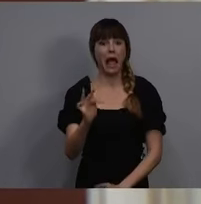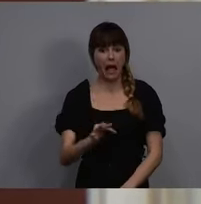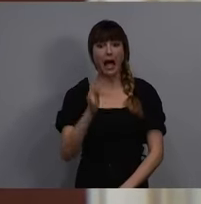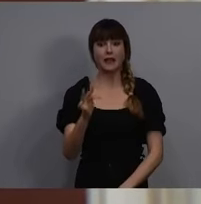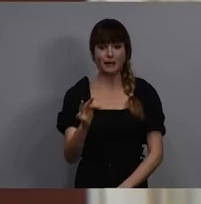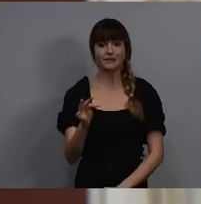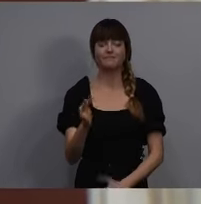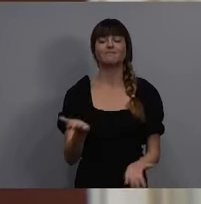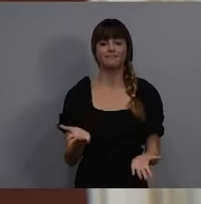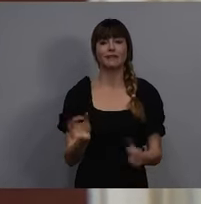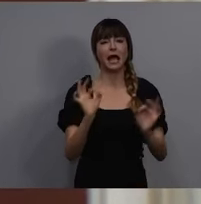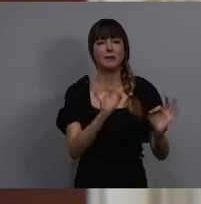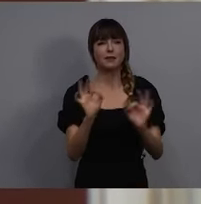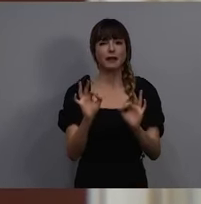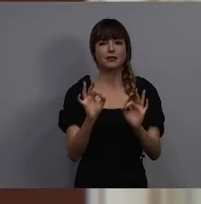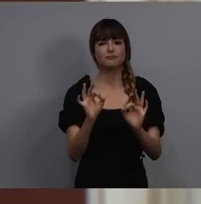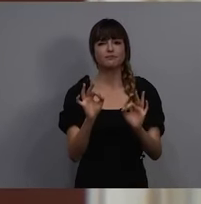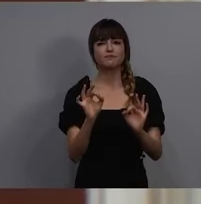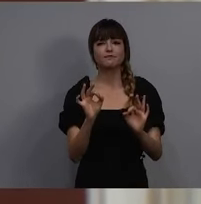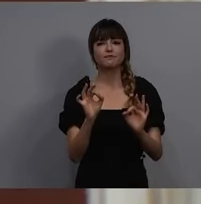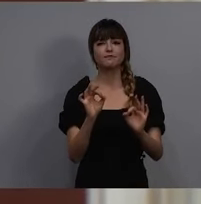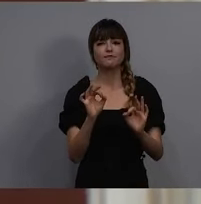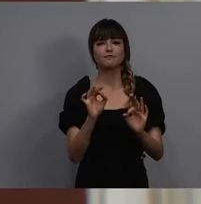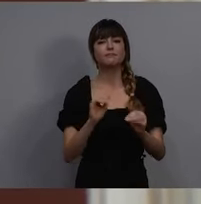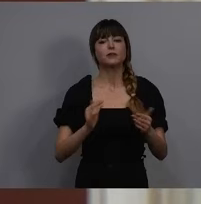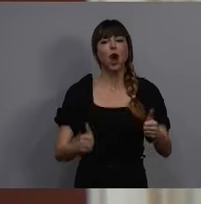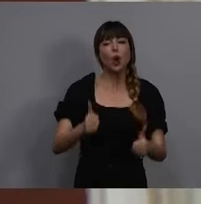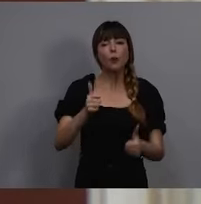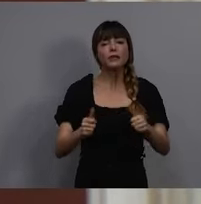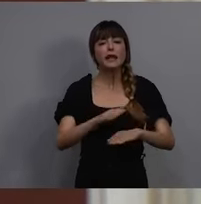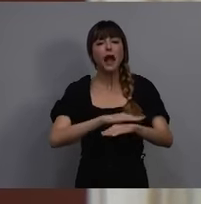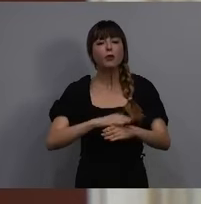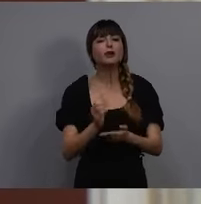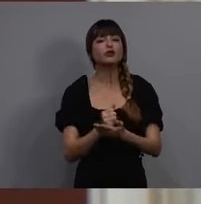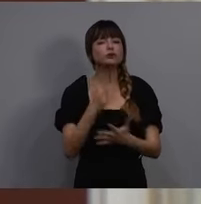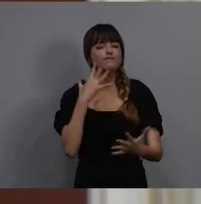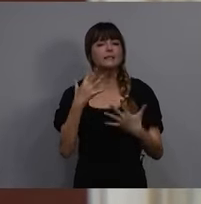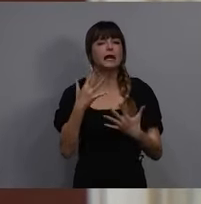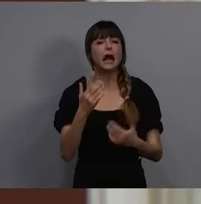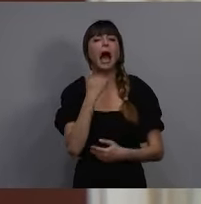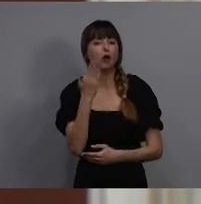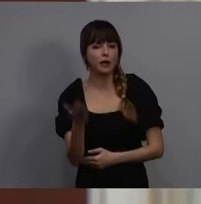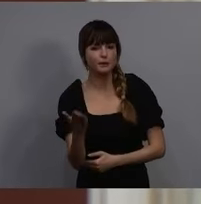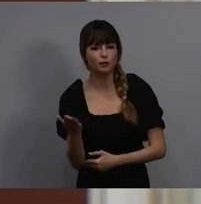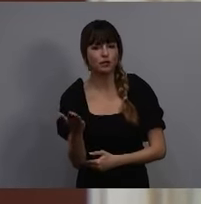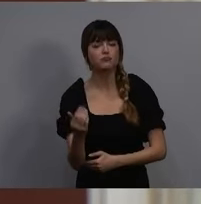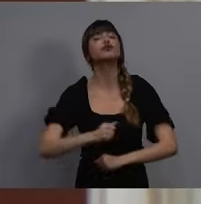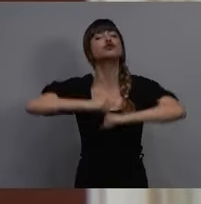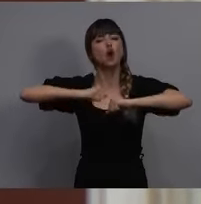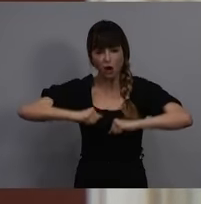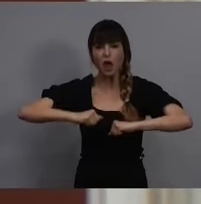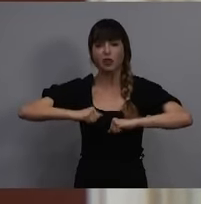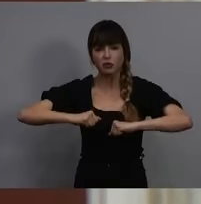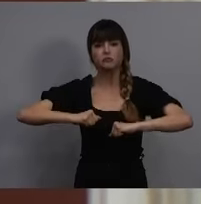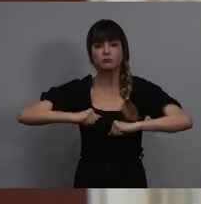la preparación y la competencia de todas y todos los miembros de este gobierno quiero destacar algo importante y es la solidez de las